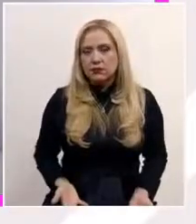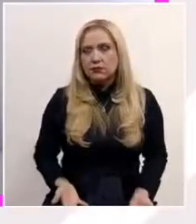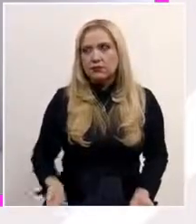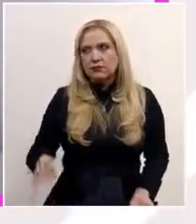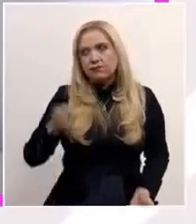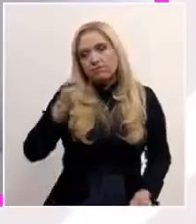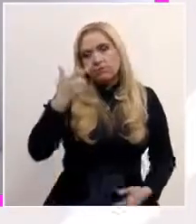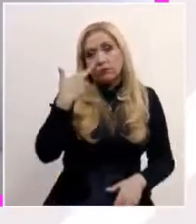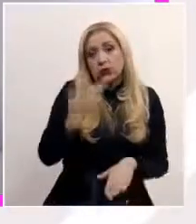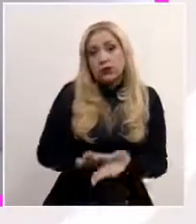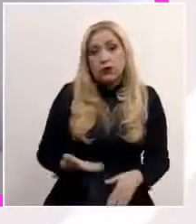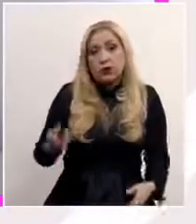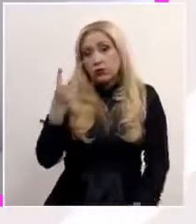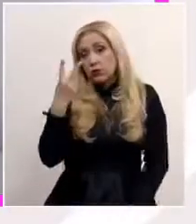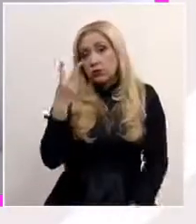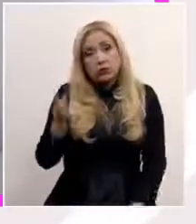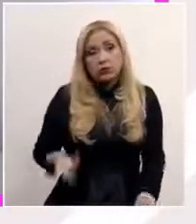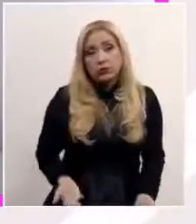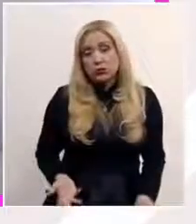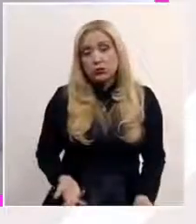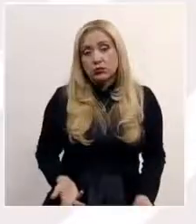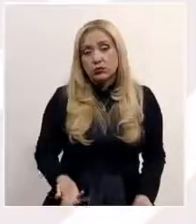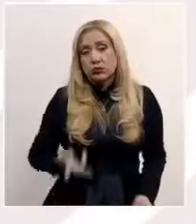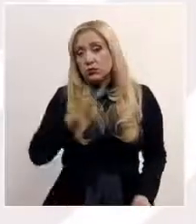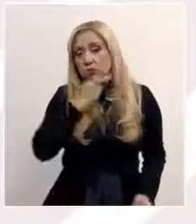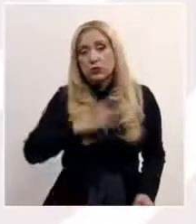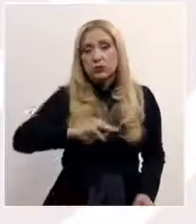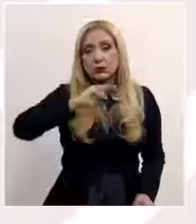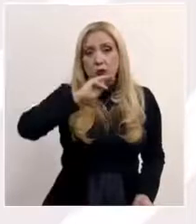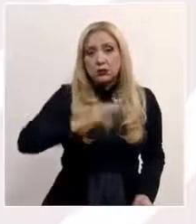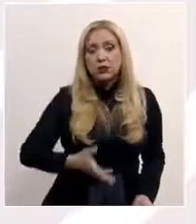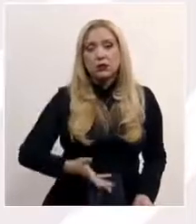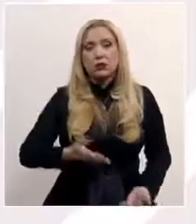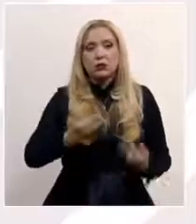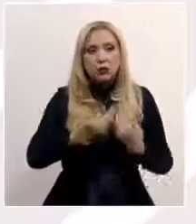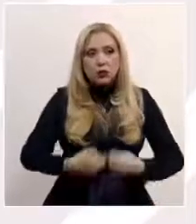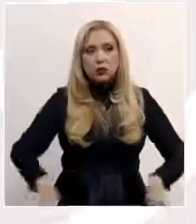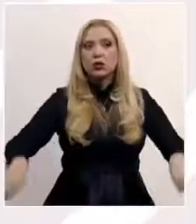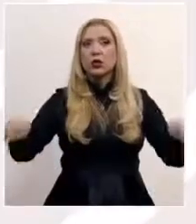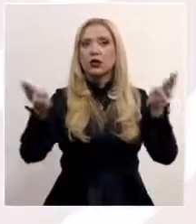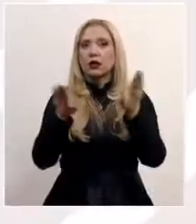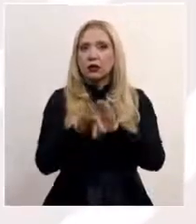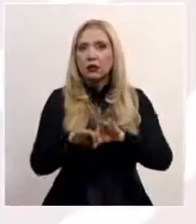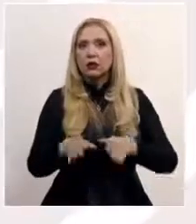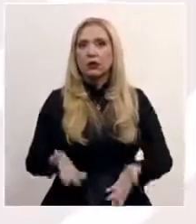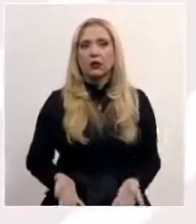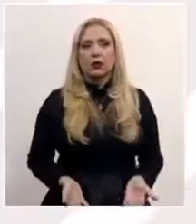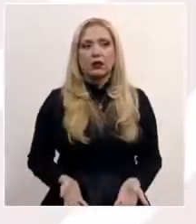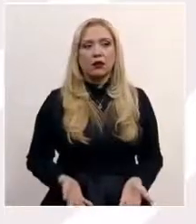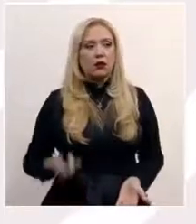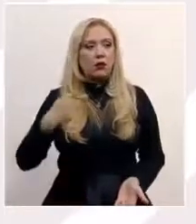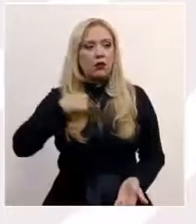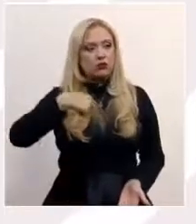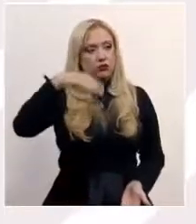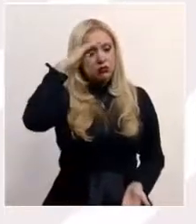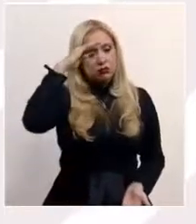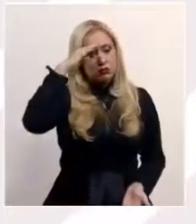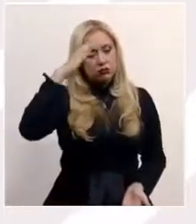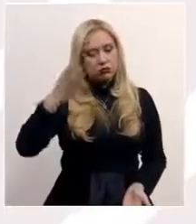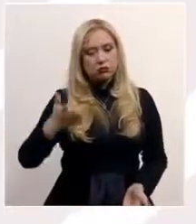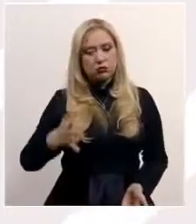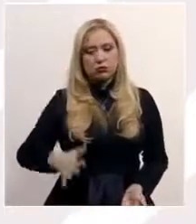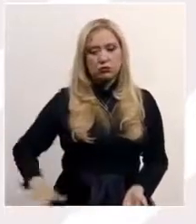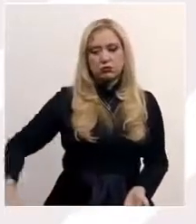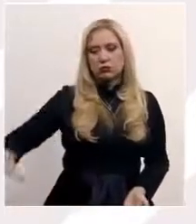la responsabilidad. Y creo que, volviendo al tema de las prioridades, ¿no? O sea, creo que los niveles